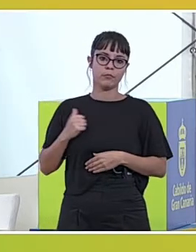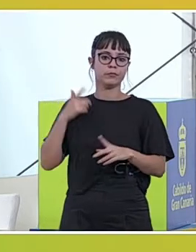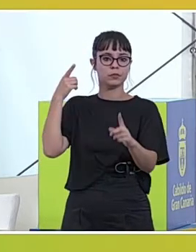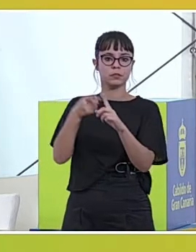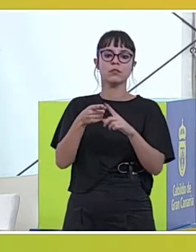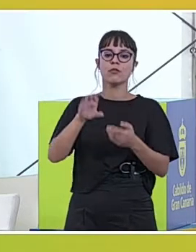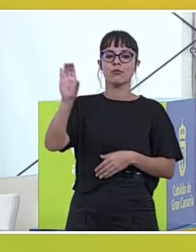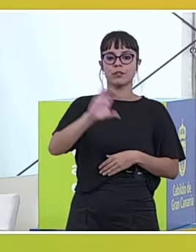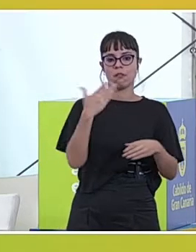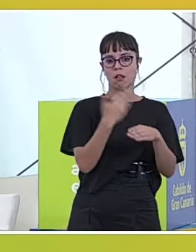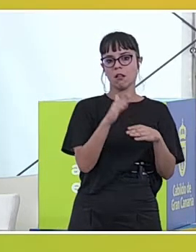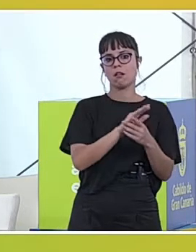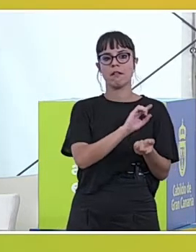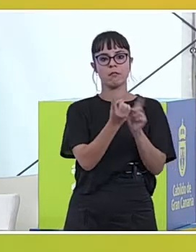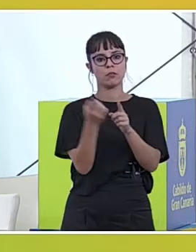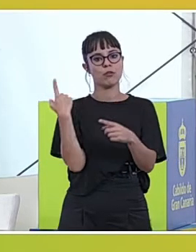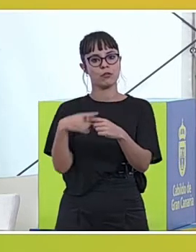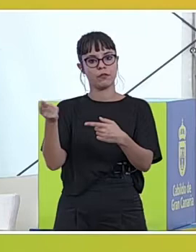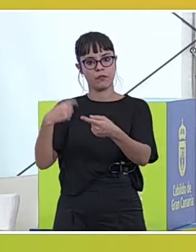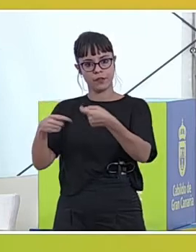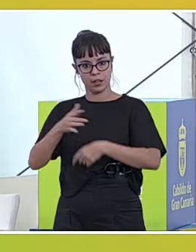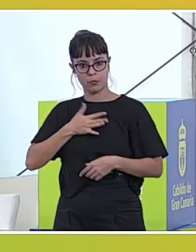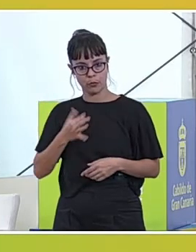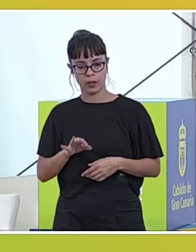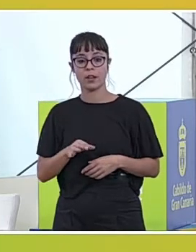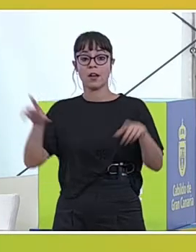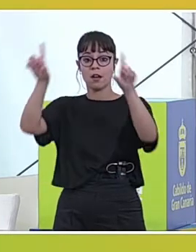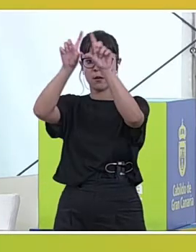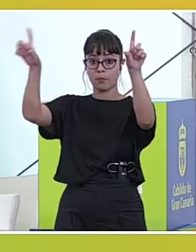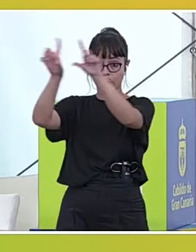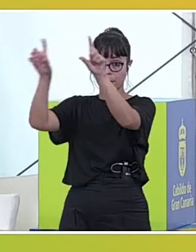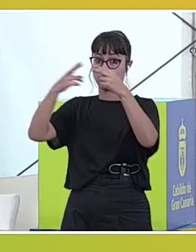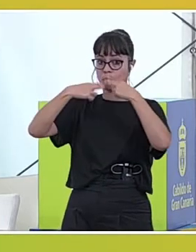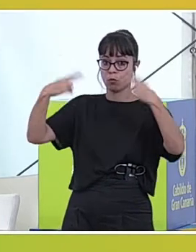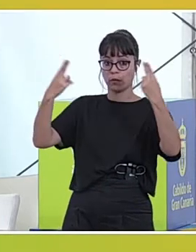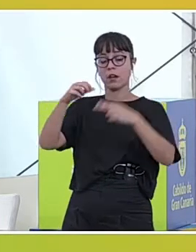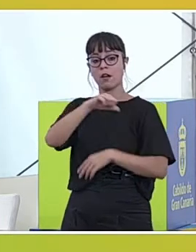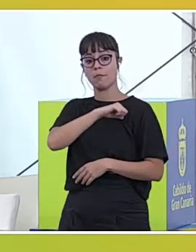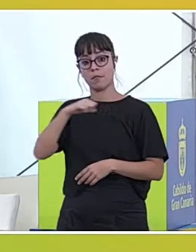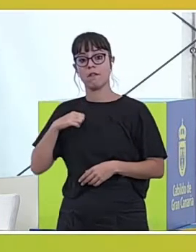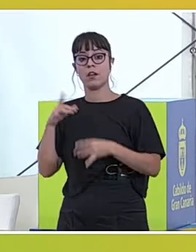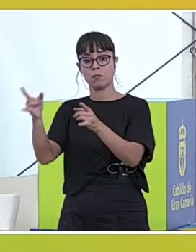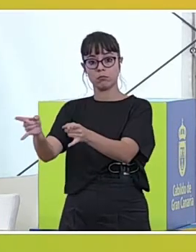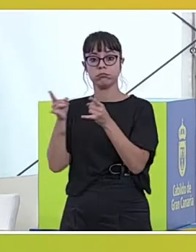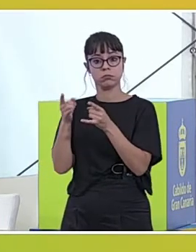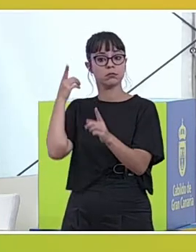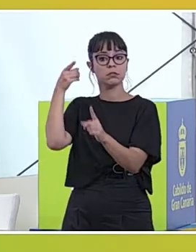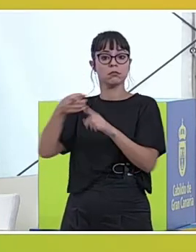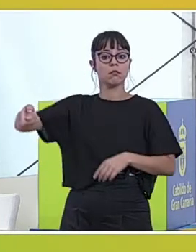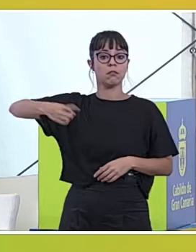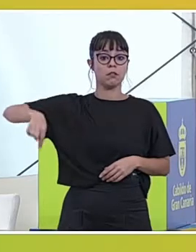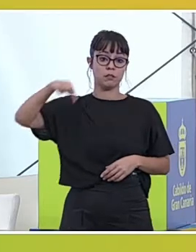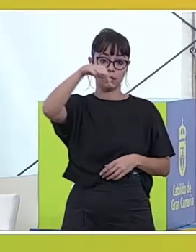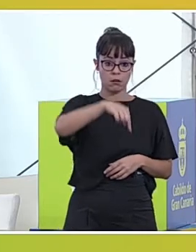a que tengan éxito. Atraer a empresas públicas o privadas con soluciones premercado para su ensayo y testeo bajo